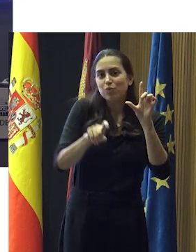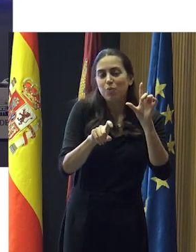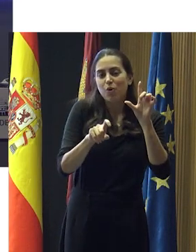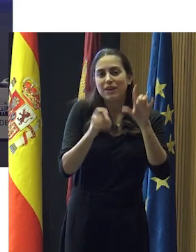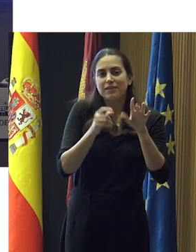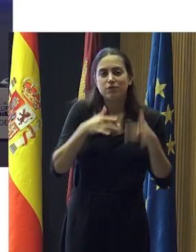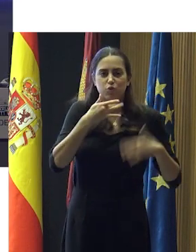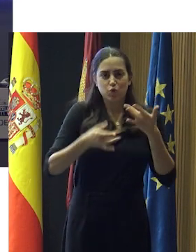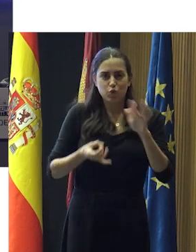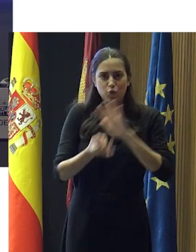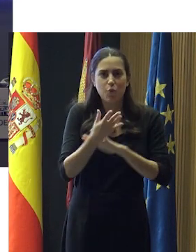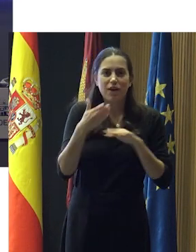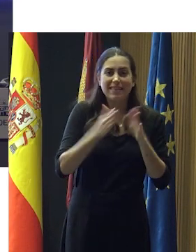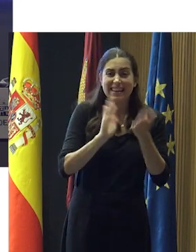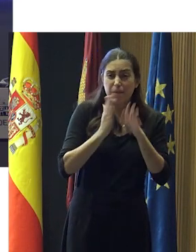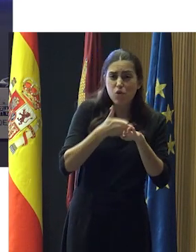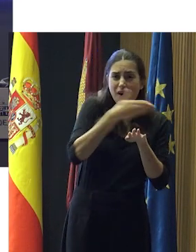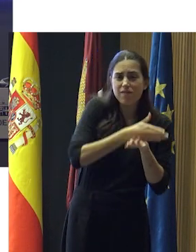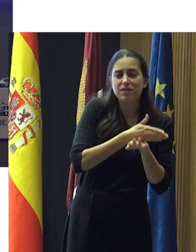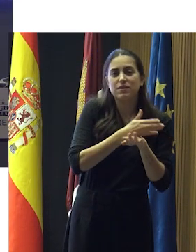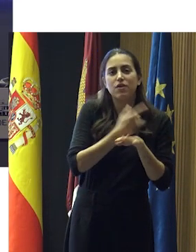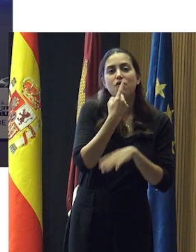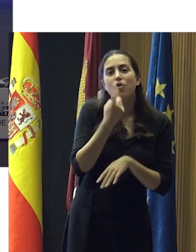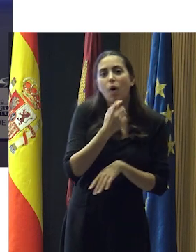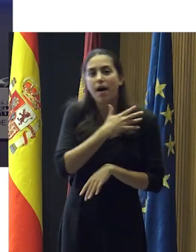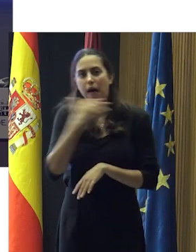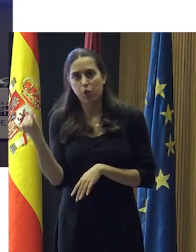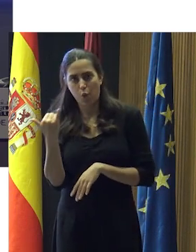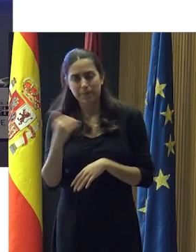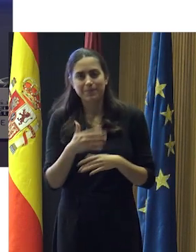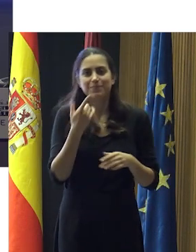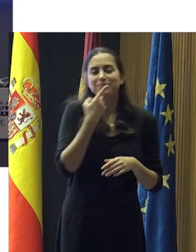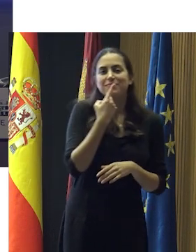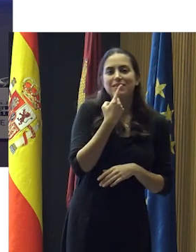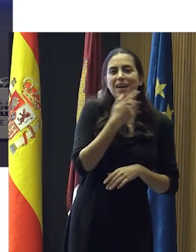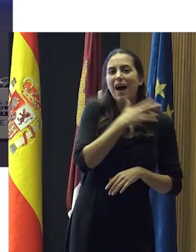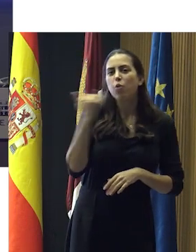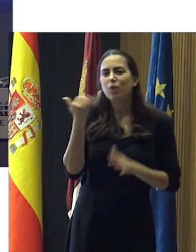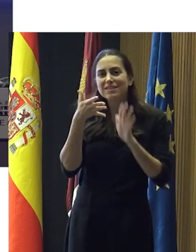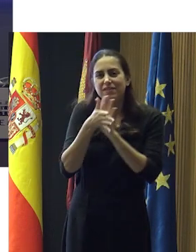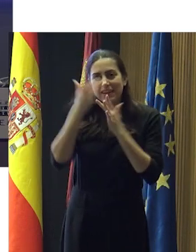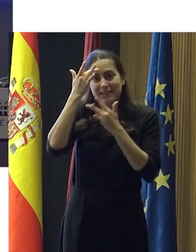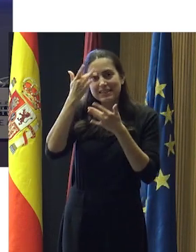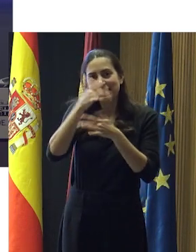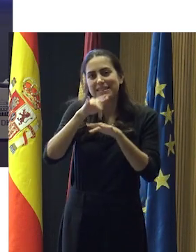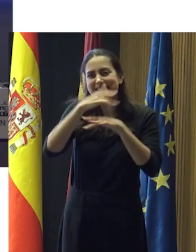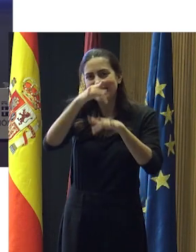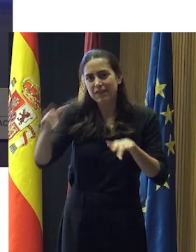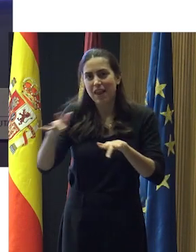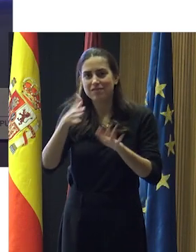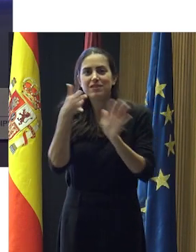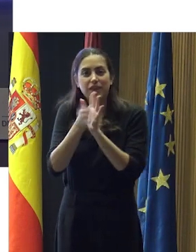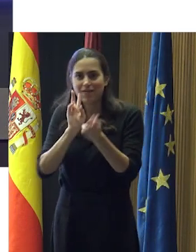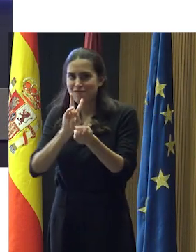azules y células rojas, ¿no? Simplemente para que veamos dos colores. Las células azules son las células sensibles al tratamiento, o sea, van a responder